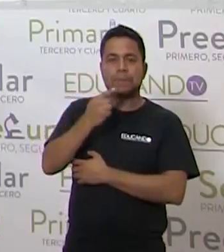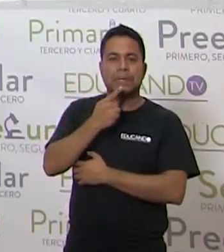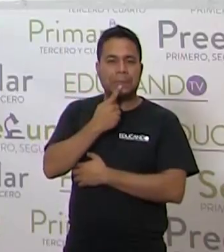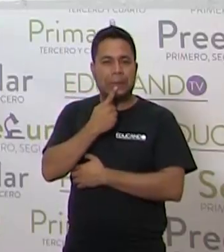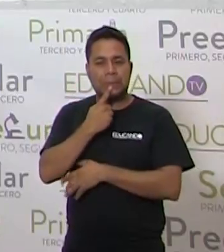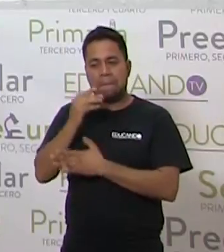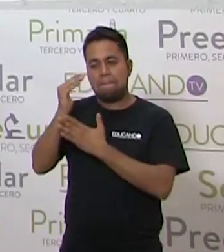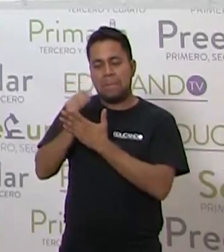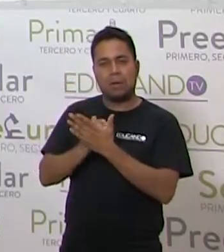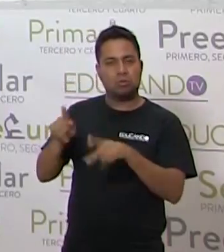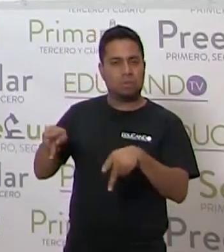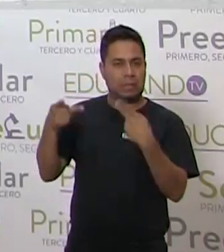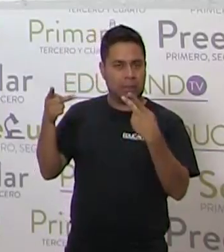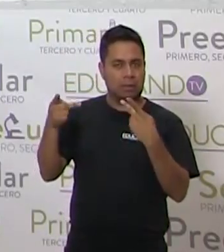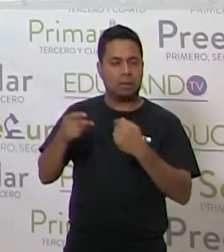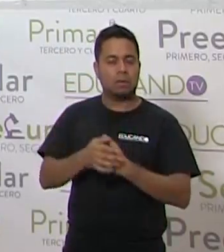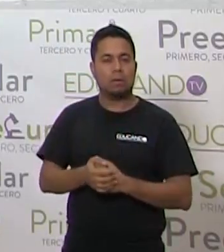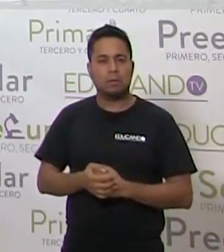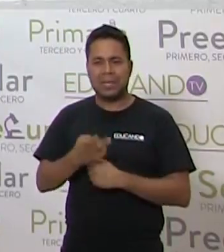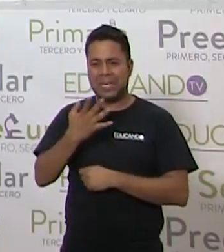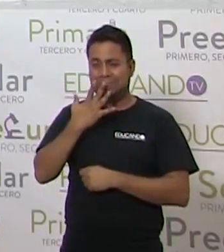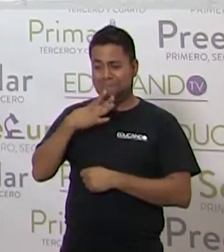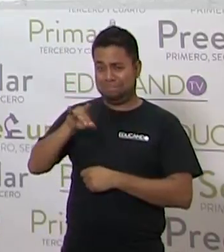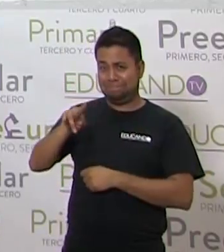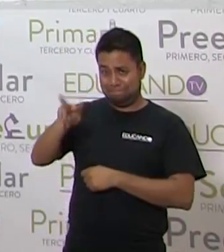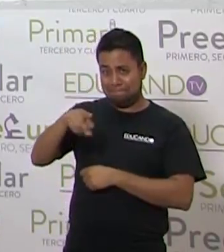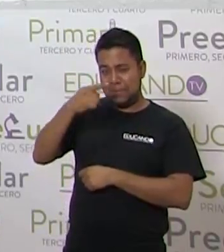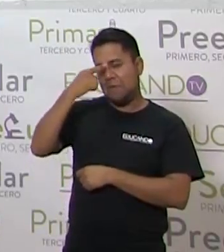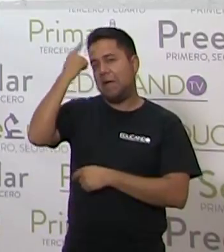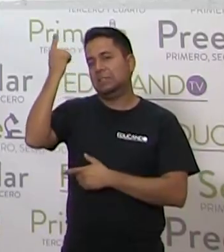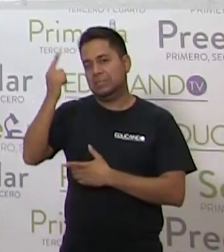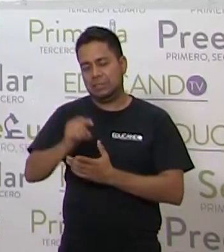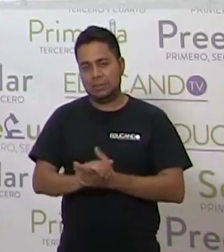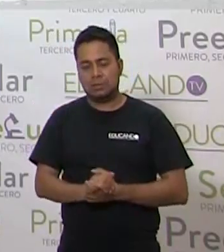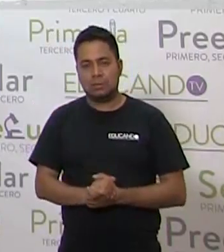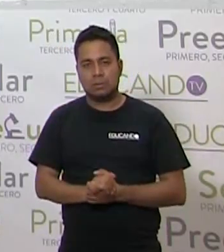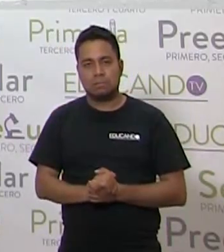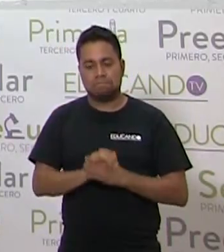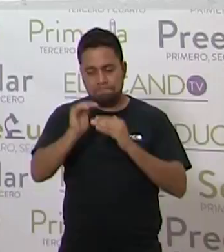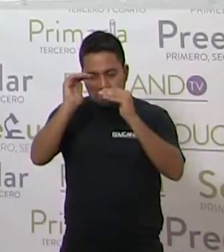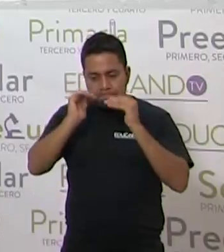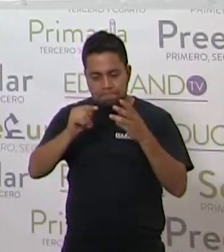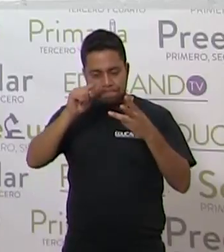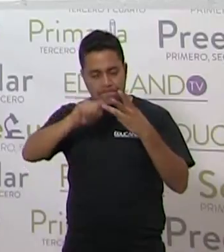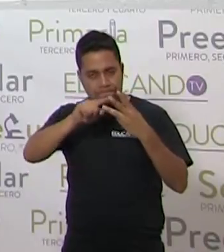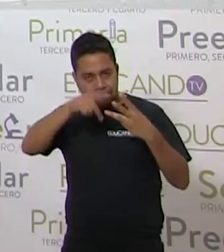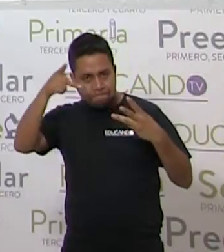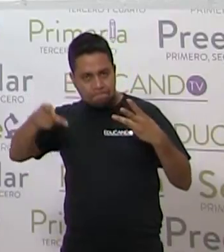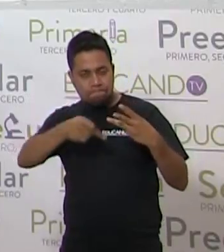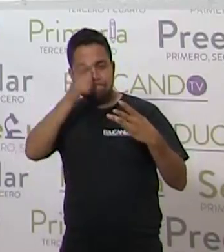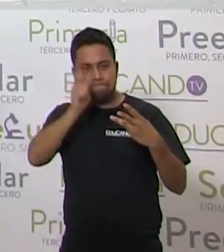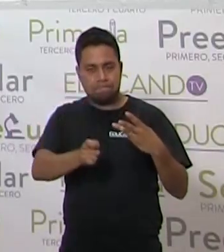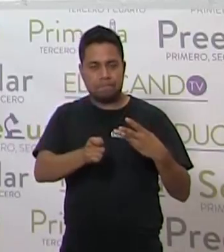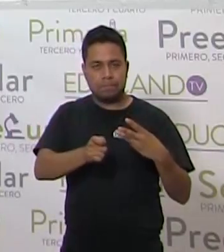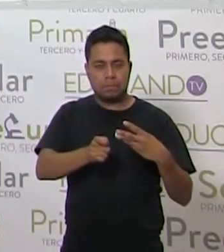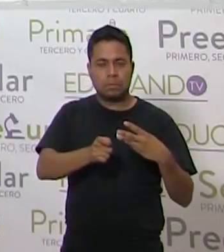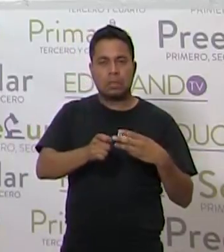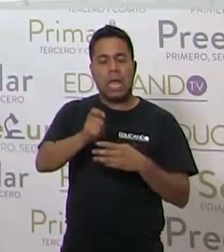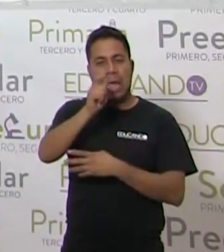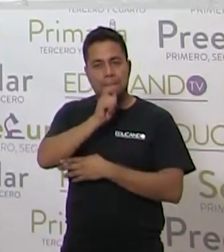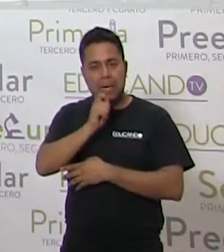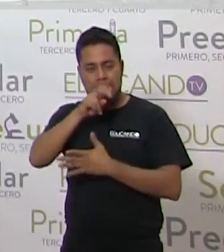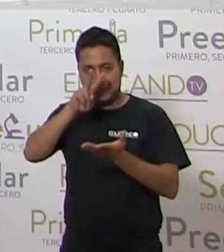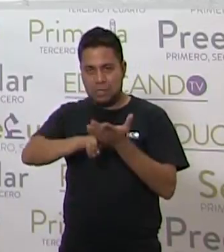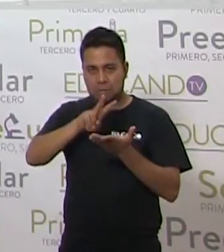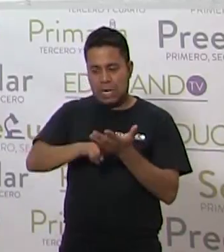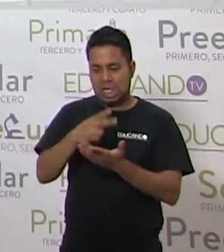que menos se vendieron muy simple verdad muy fácil vamos a la siguiente pregunta dice si las paletas cuestan